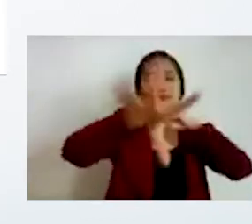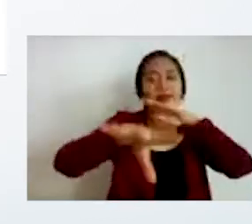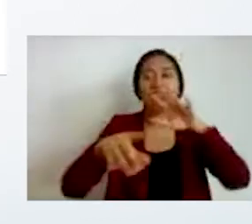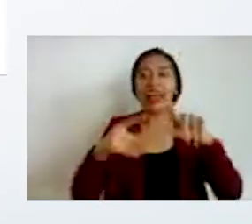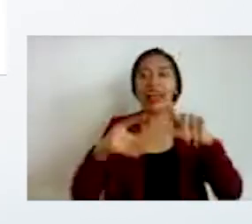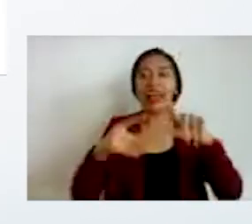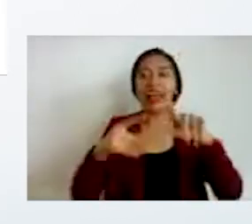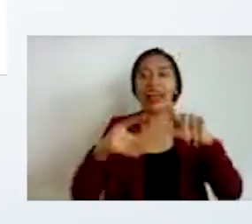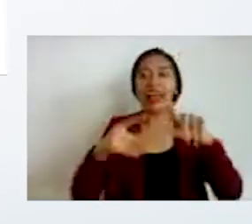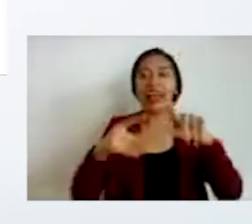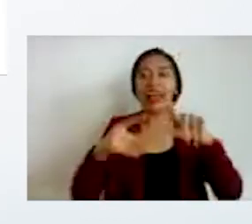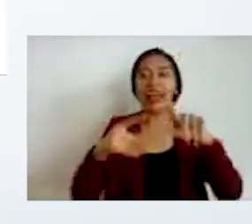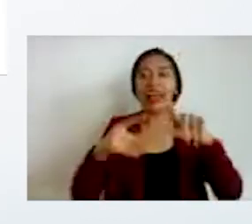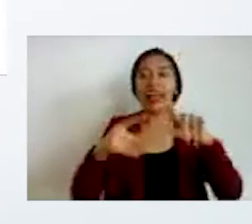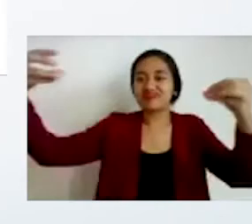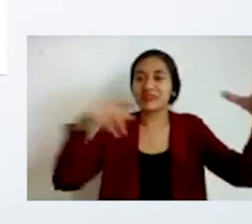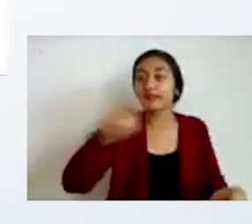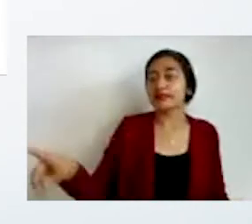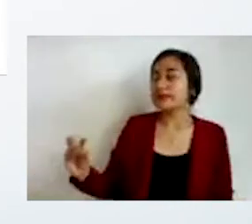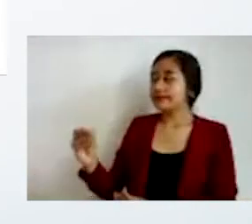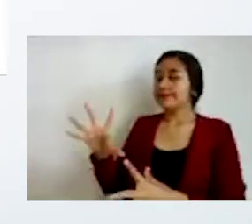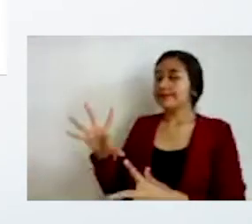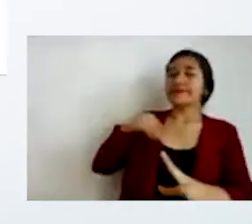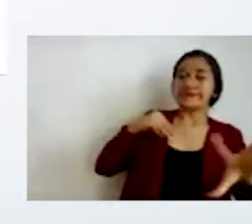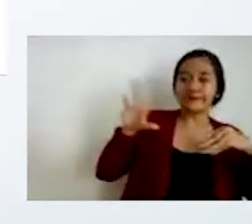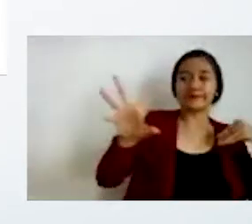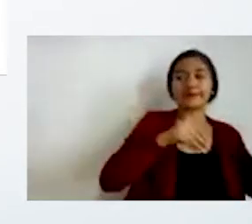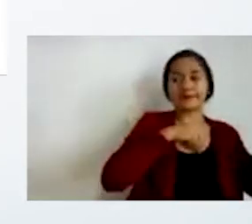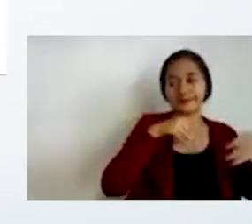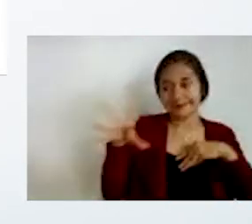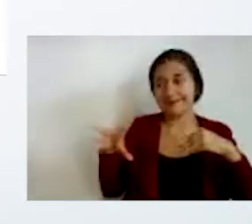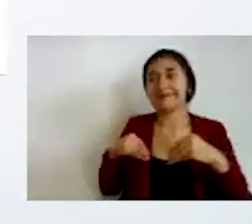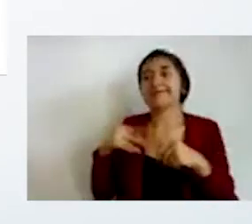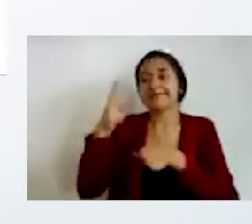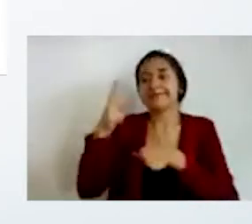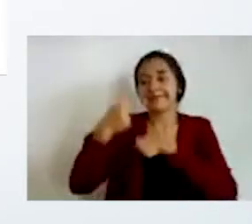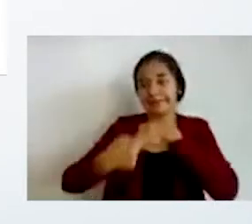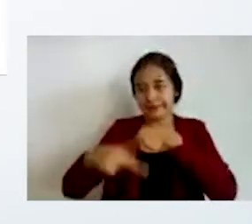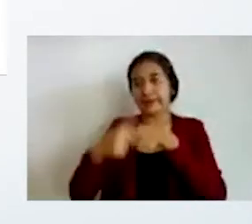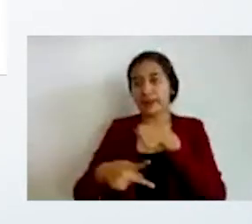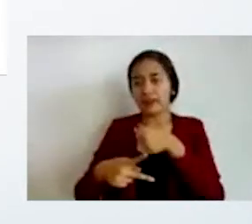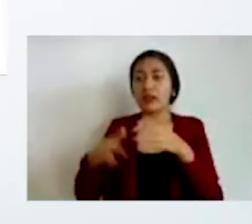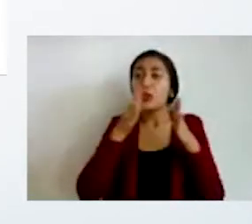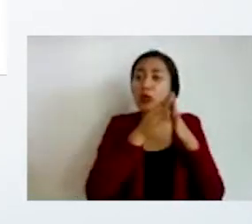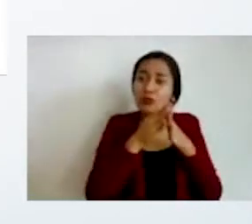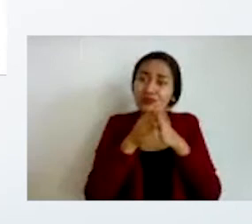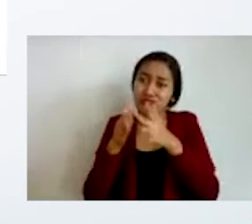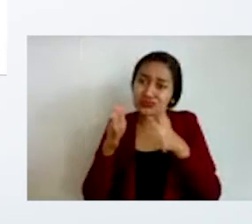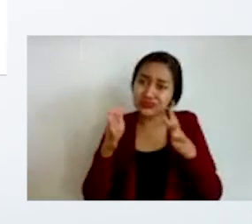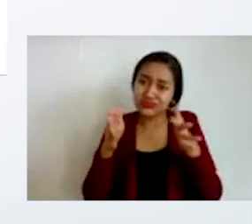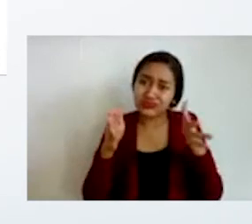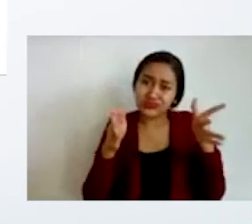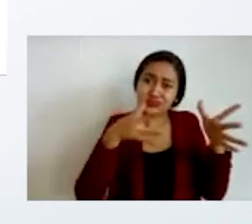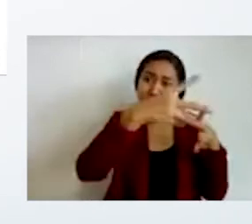estornudar o al toser, llevan partículas virales. ¿Y hasta cuándo? Bueno, pues se